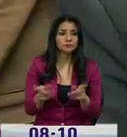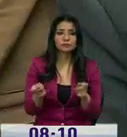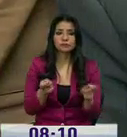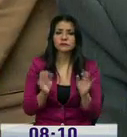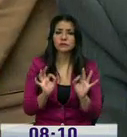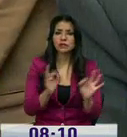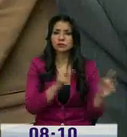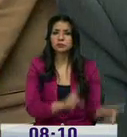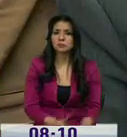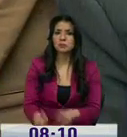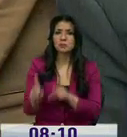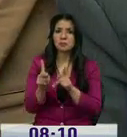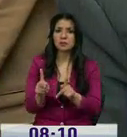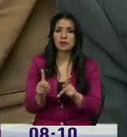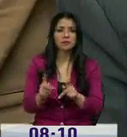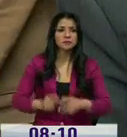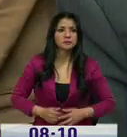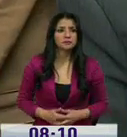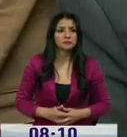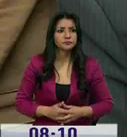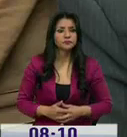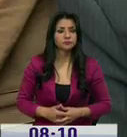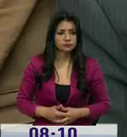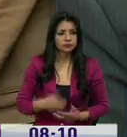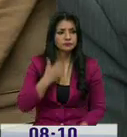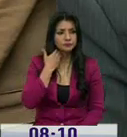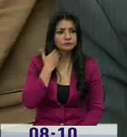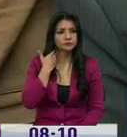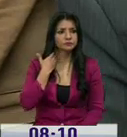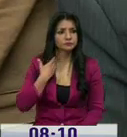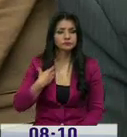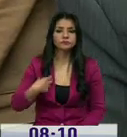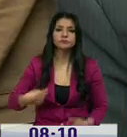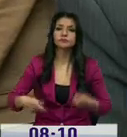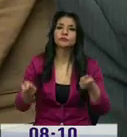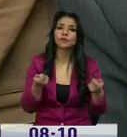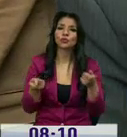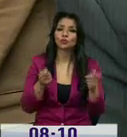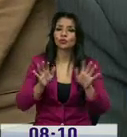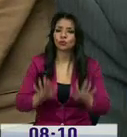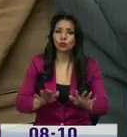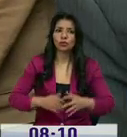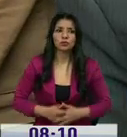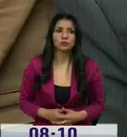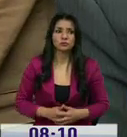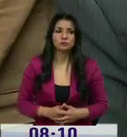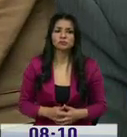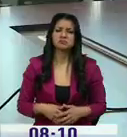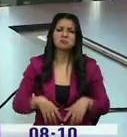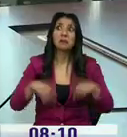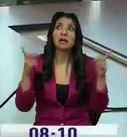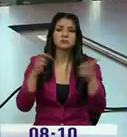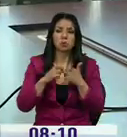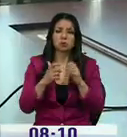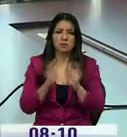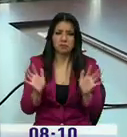estamos ya preparando justamente operativos en el tema. y creo que no va a llegar a mayores. En medio de la rueda de prensa,